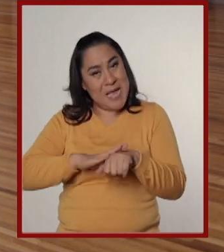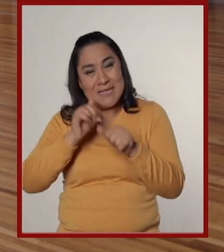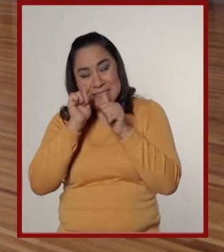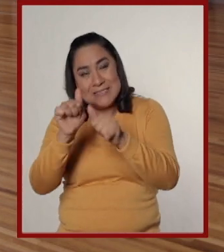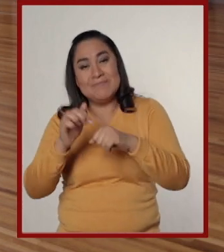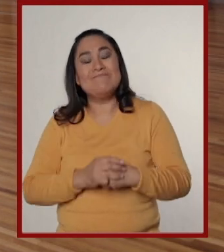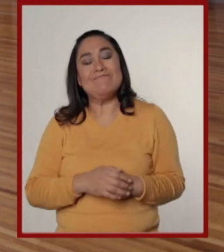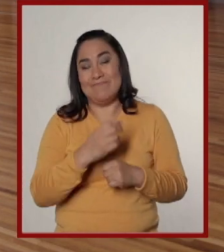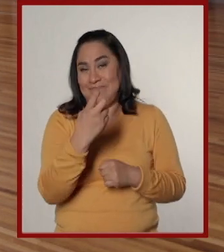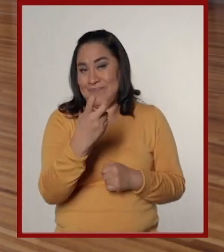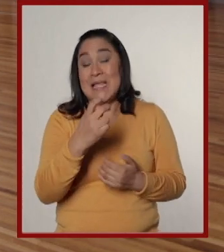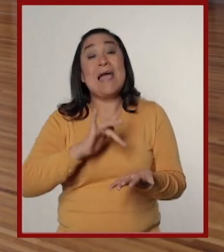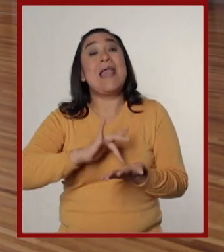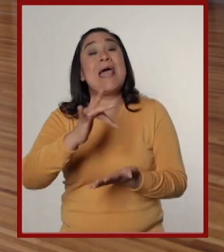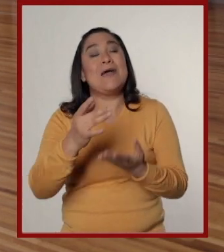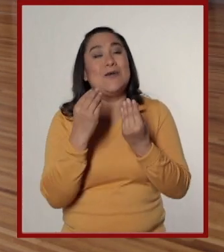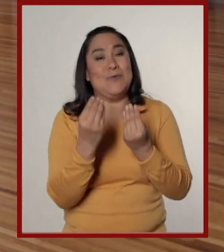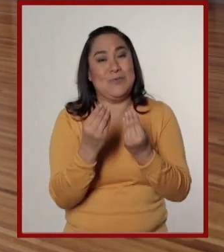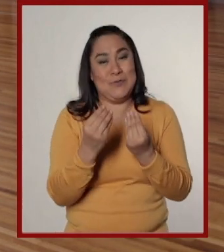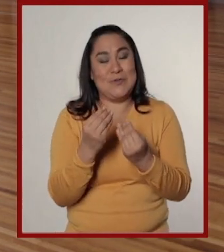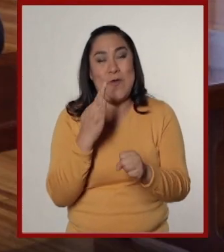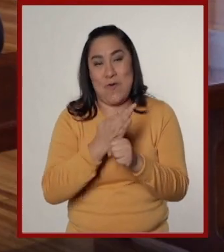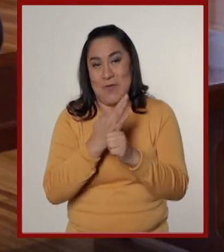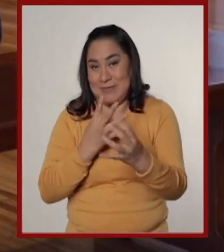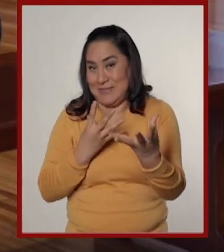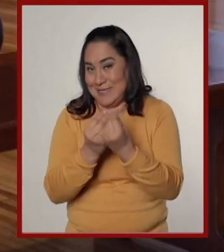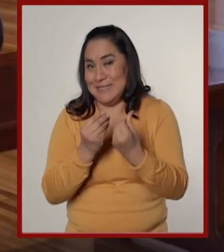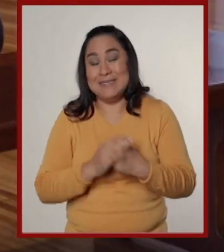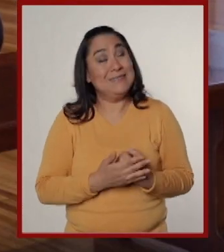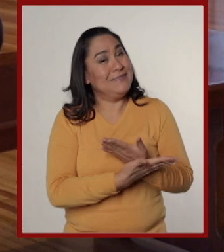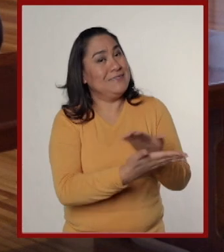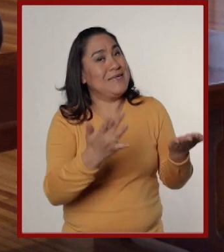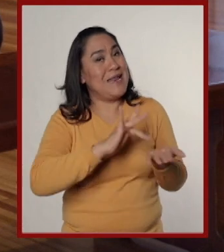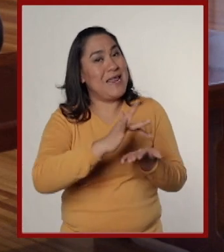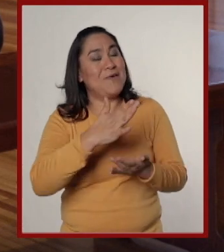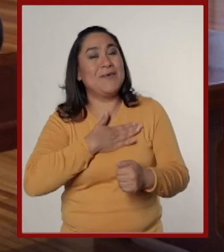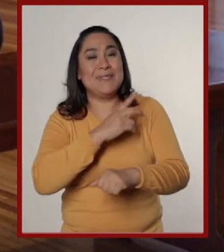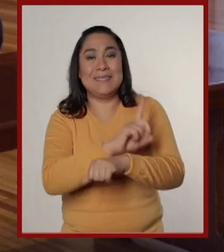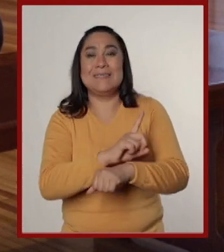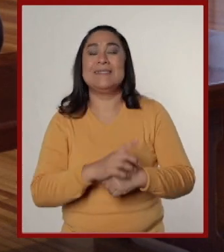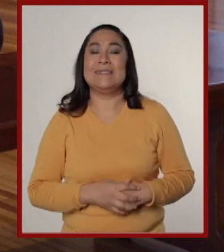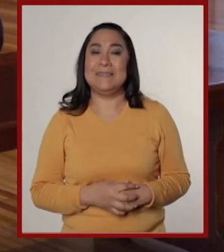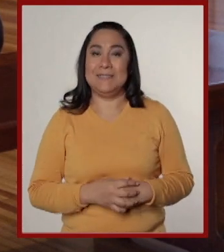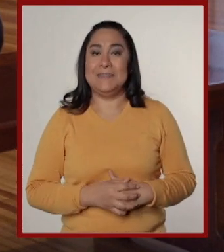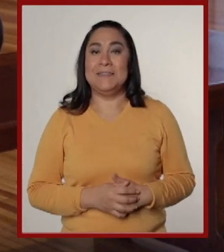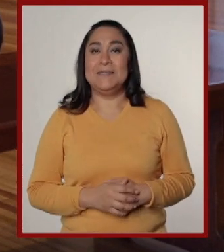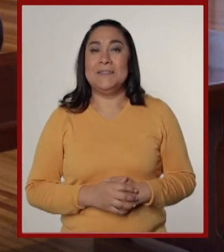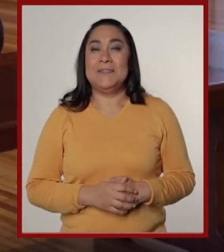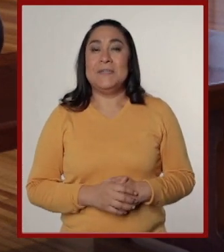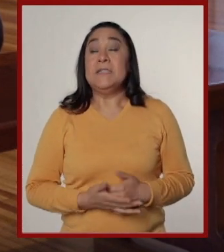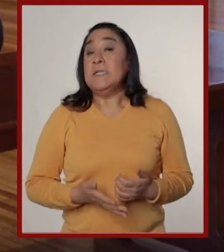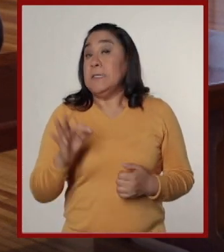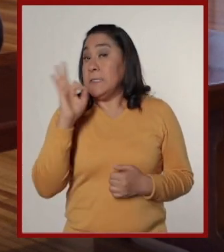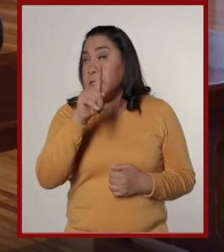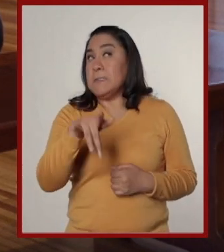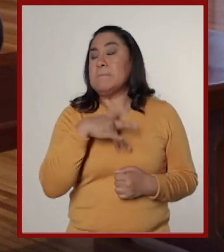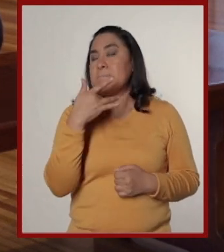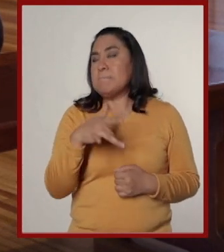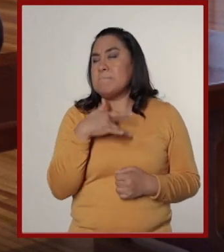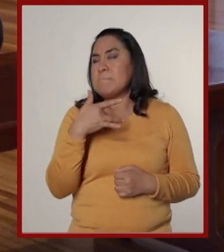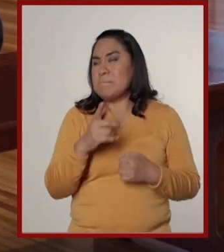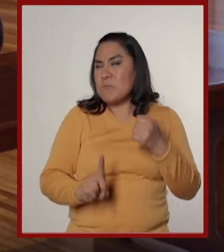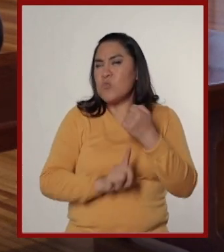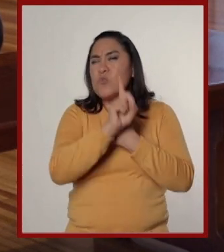sus novias o novios, cuéntenos cómo lo han logrado. Jóvenes en TV cuenta con redes sociales para estar en contacto con ustedes. Parte de